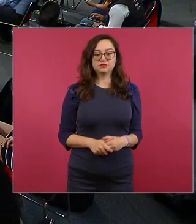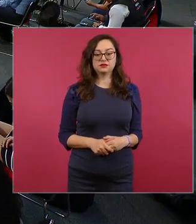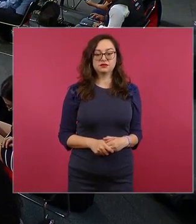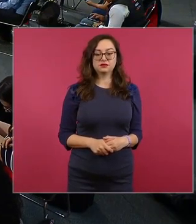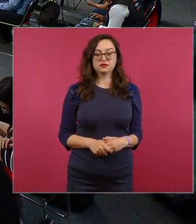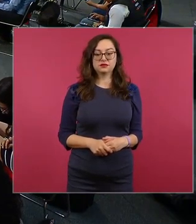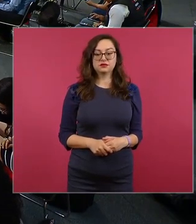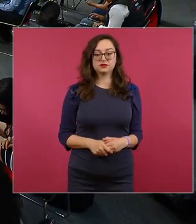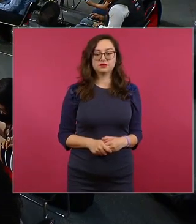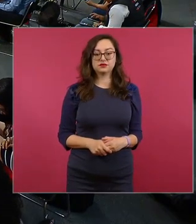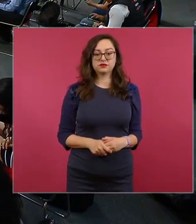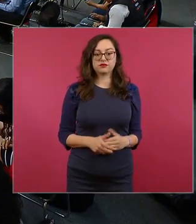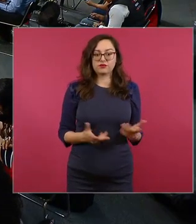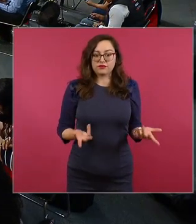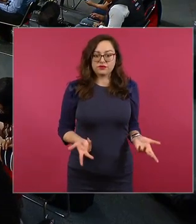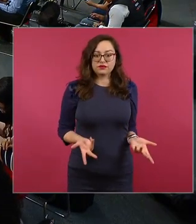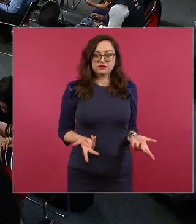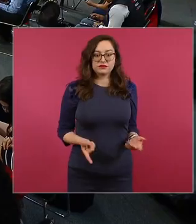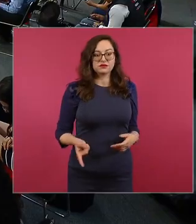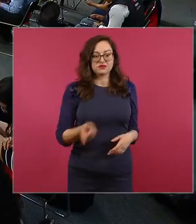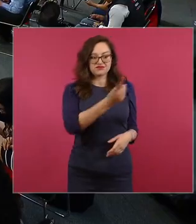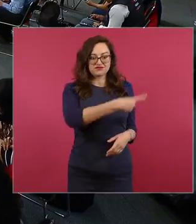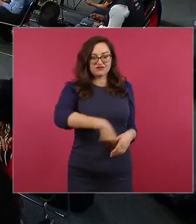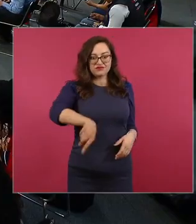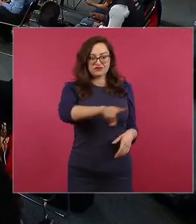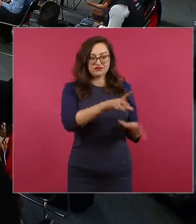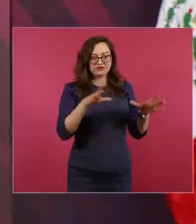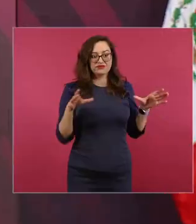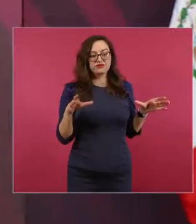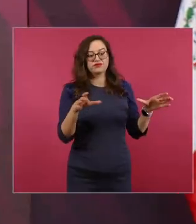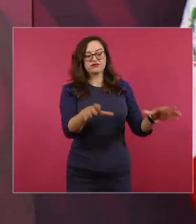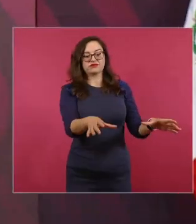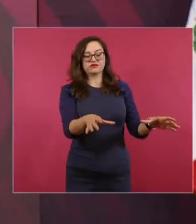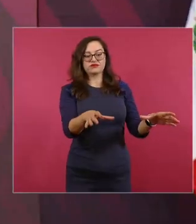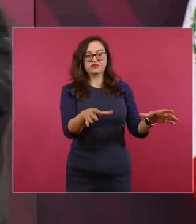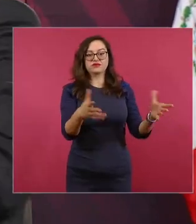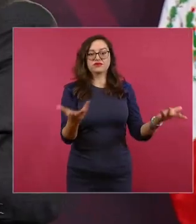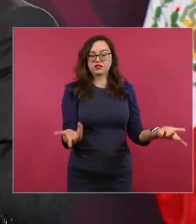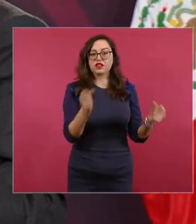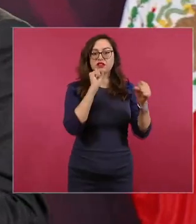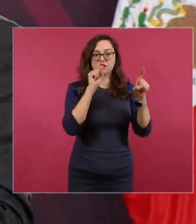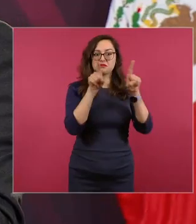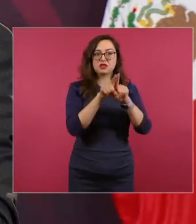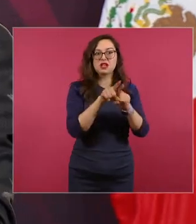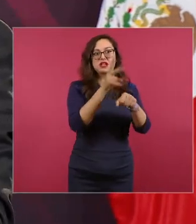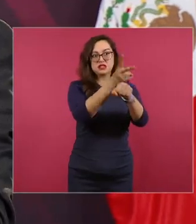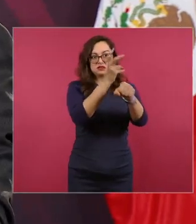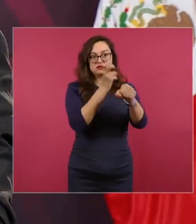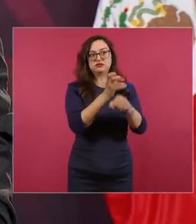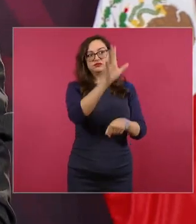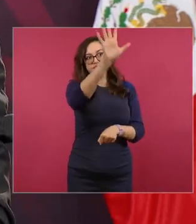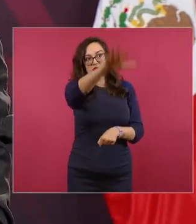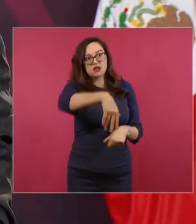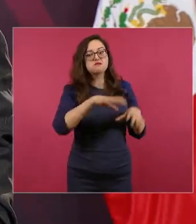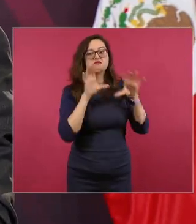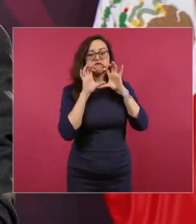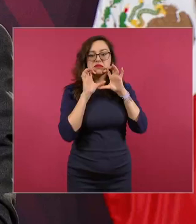¿Qué no fueron los conservadores los que fueron a buscar a Maximiliano? a Miramar.